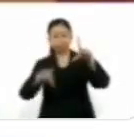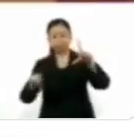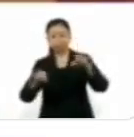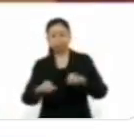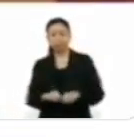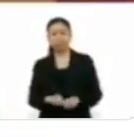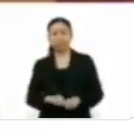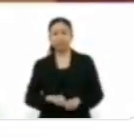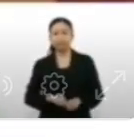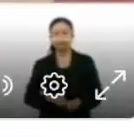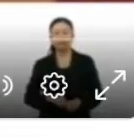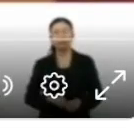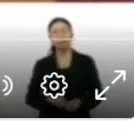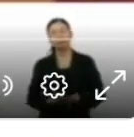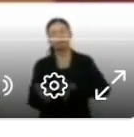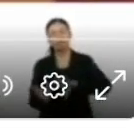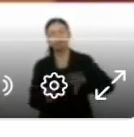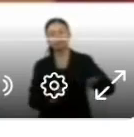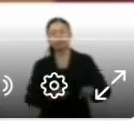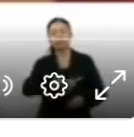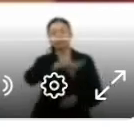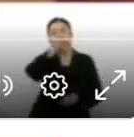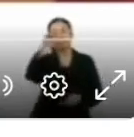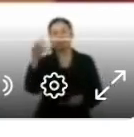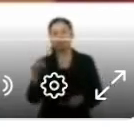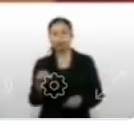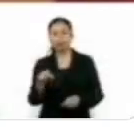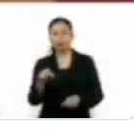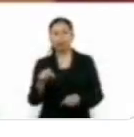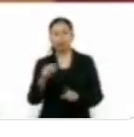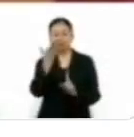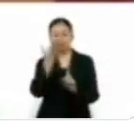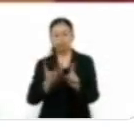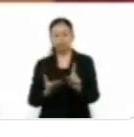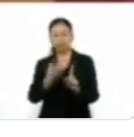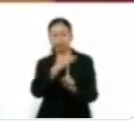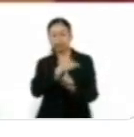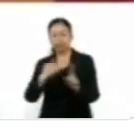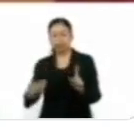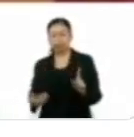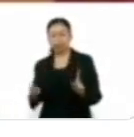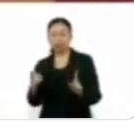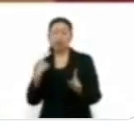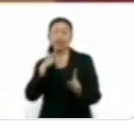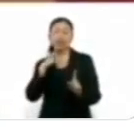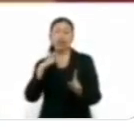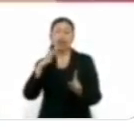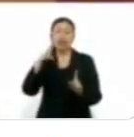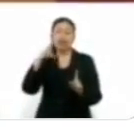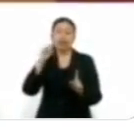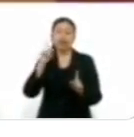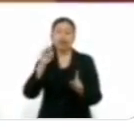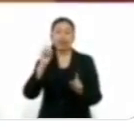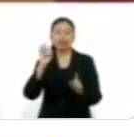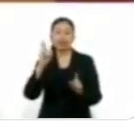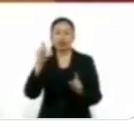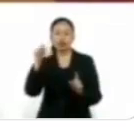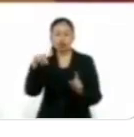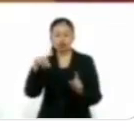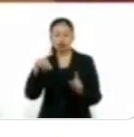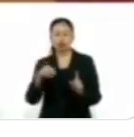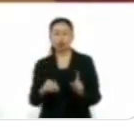Calderón, que llegó con otro fraude electoral que no se nos olvide, en